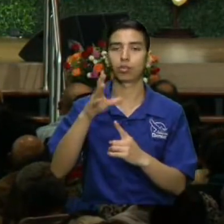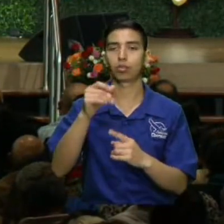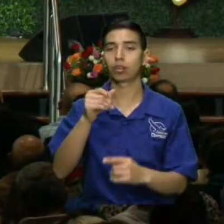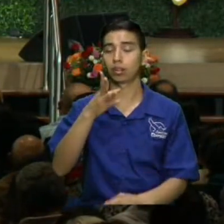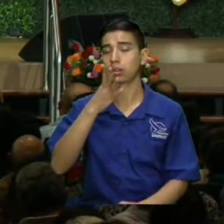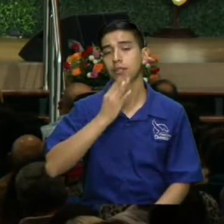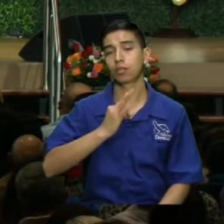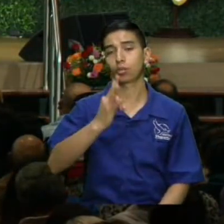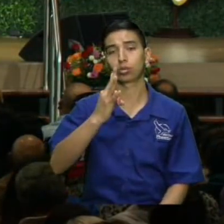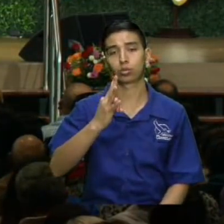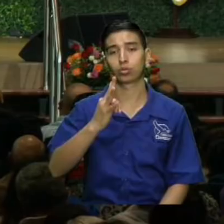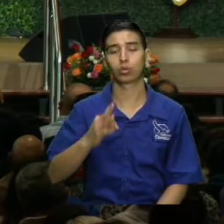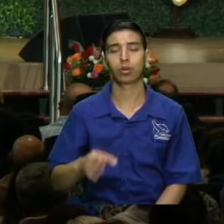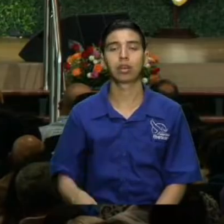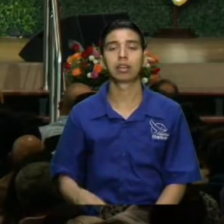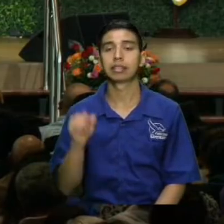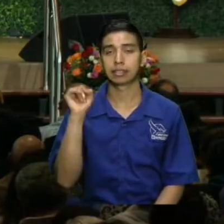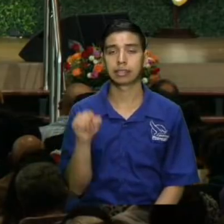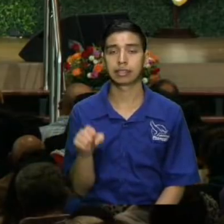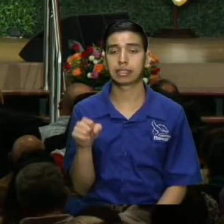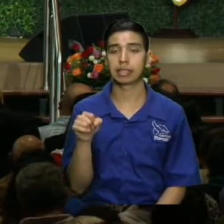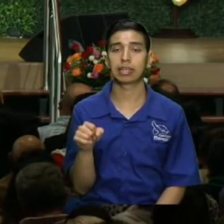entonces si la que era